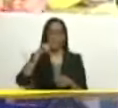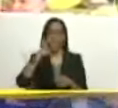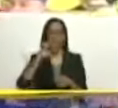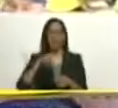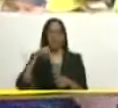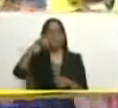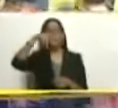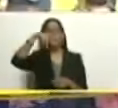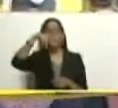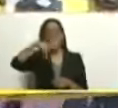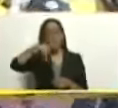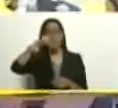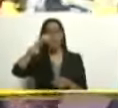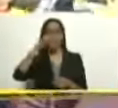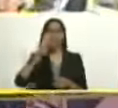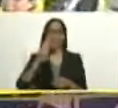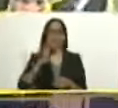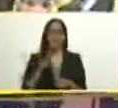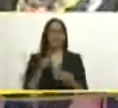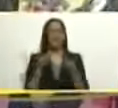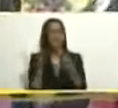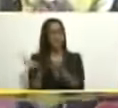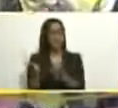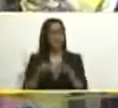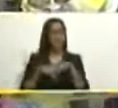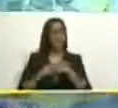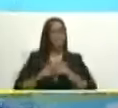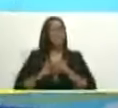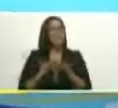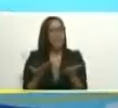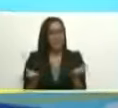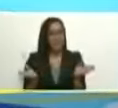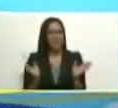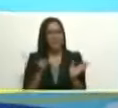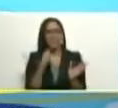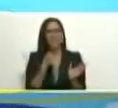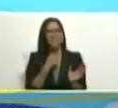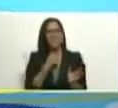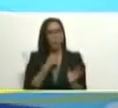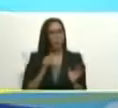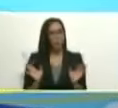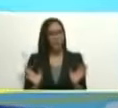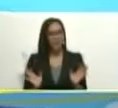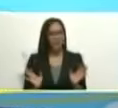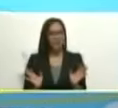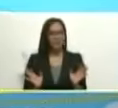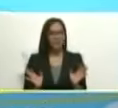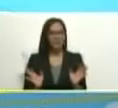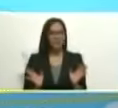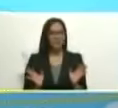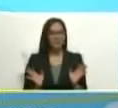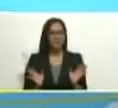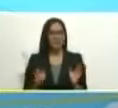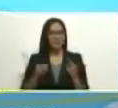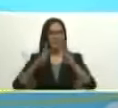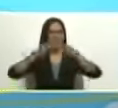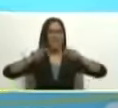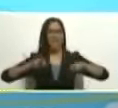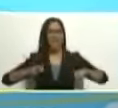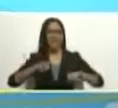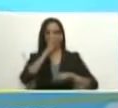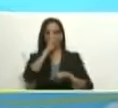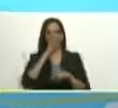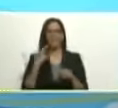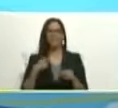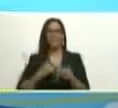PNB, ahí les dejo un regalito, pues ustedes me dicen si les gusta. Revisen su cuenta, que ahí